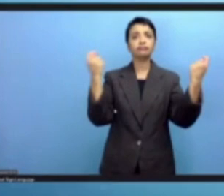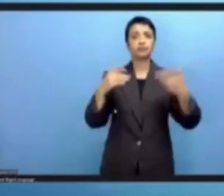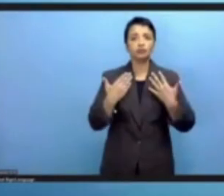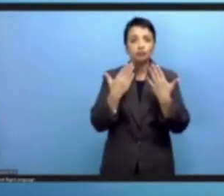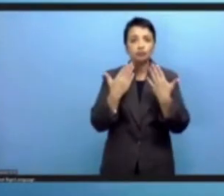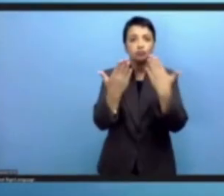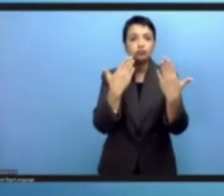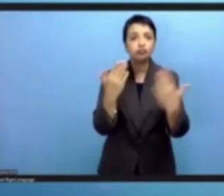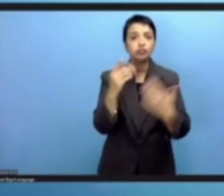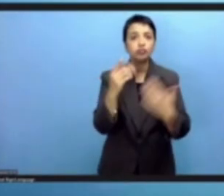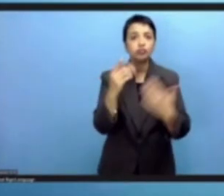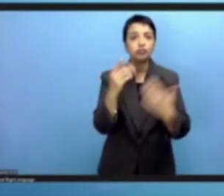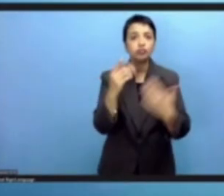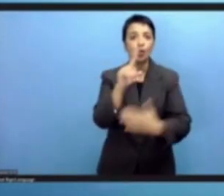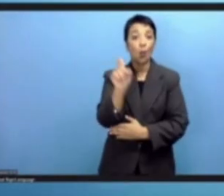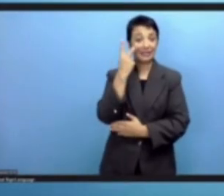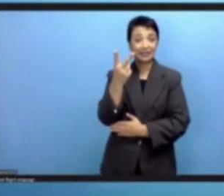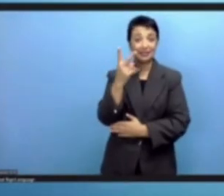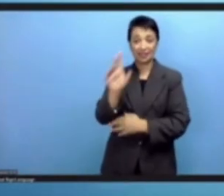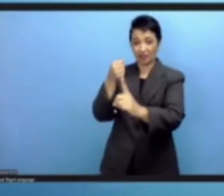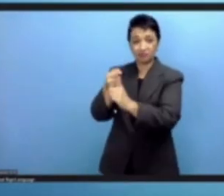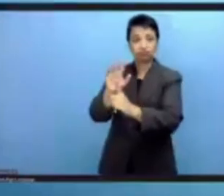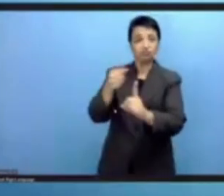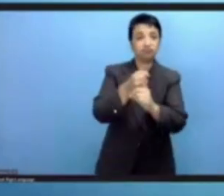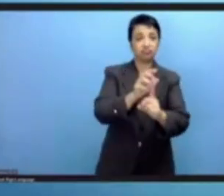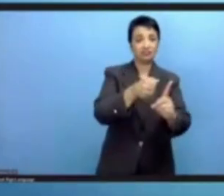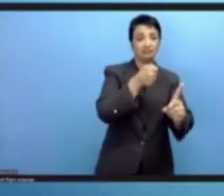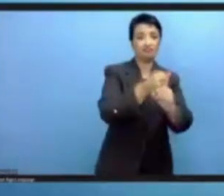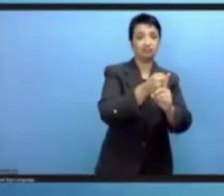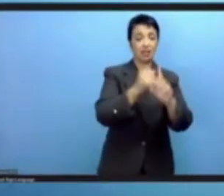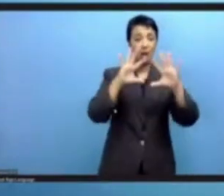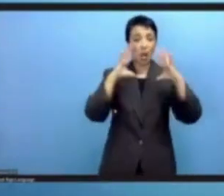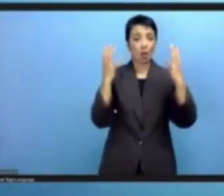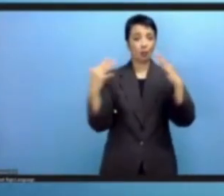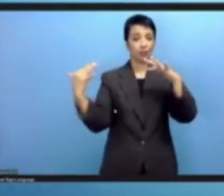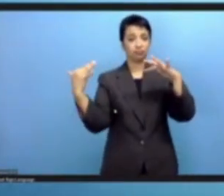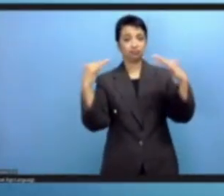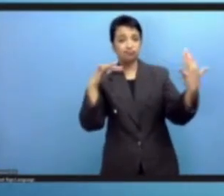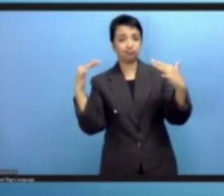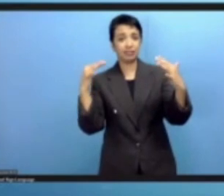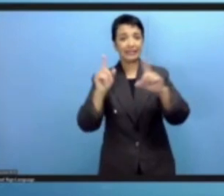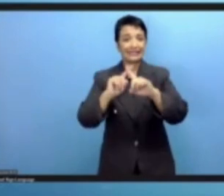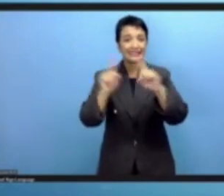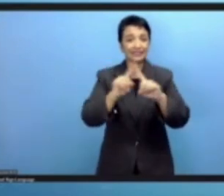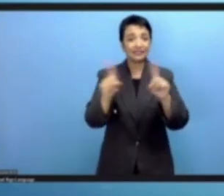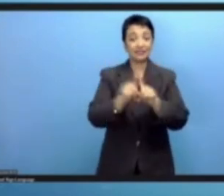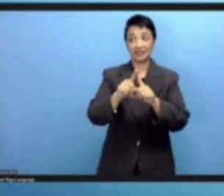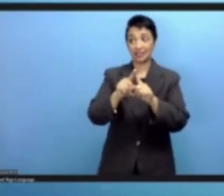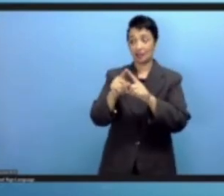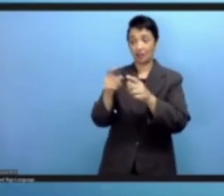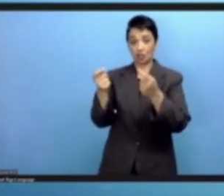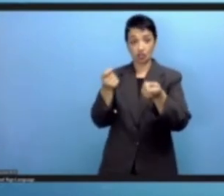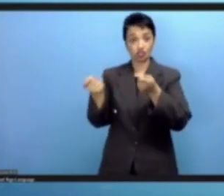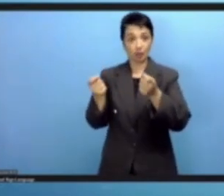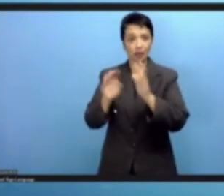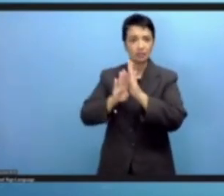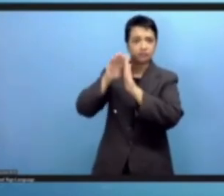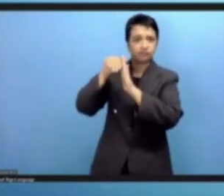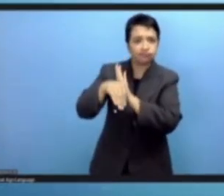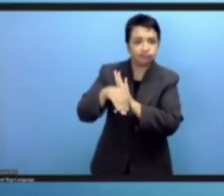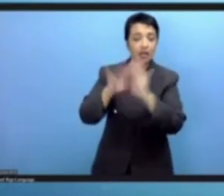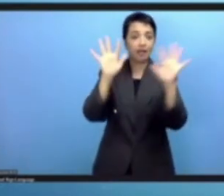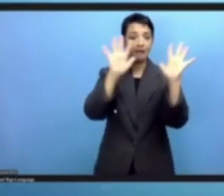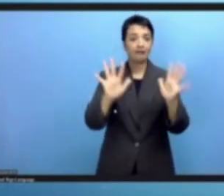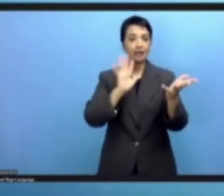de la internet para garantizar que contribuya al bien común para ajustarse a futuro digital sostenible y equitativo está décimo